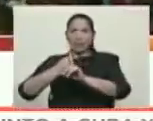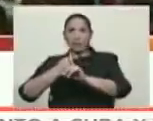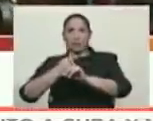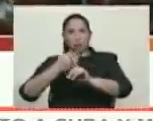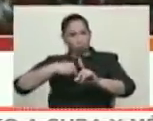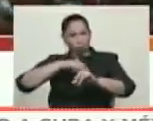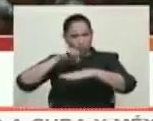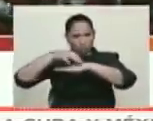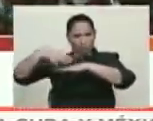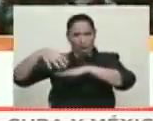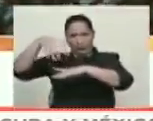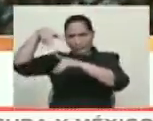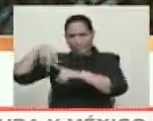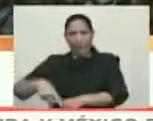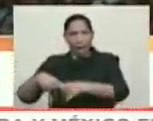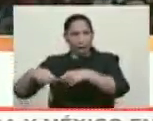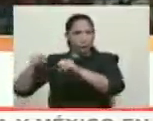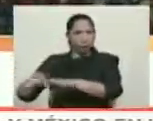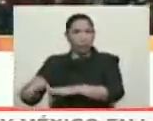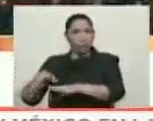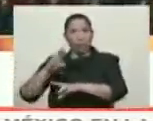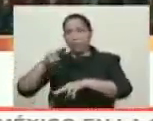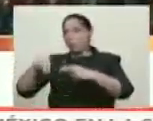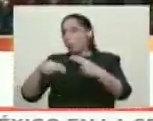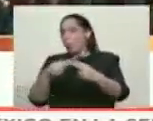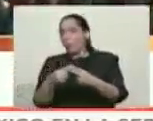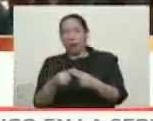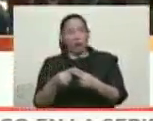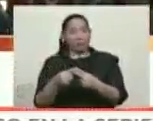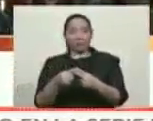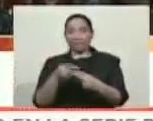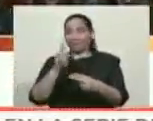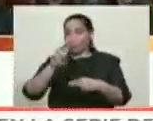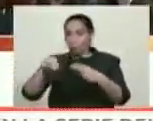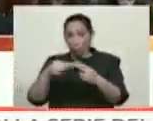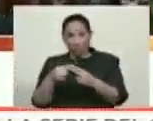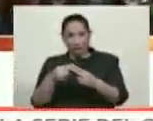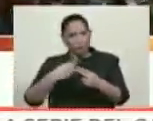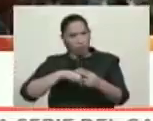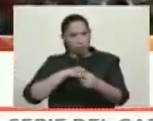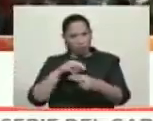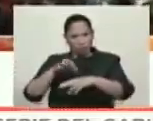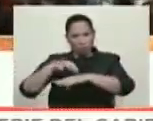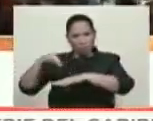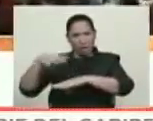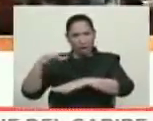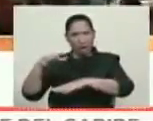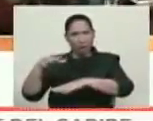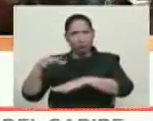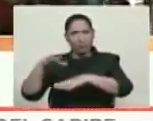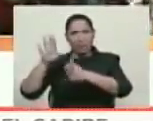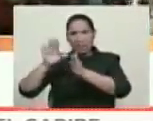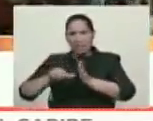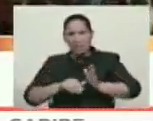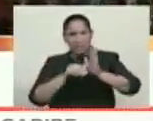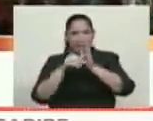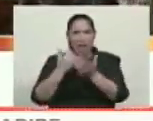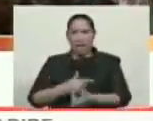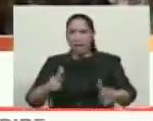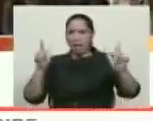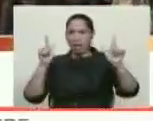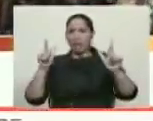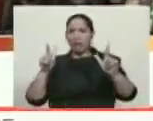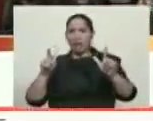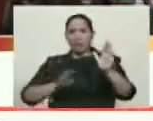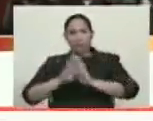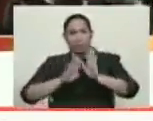dejar derrotar? ¡Jamás! ¿Nos vamos a dejar quitar la posibilidad de ser libre y de desarrollar a